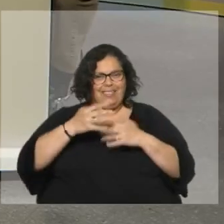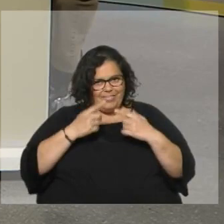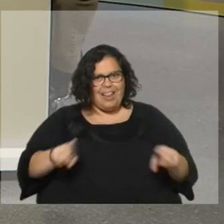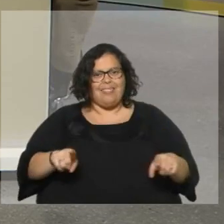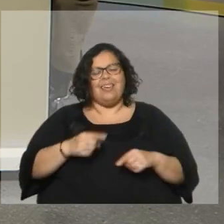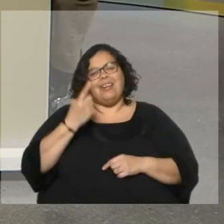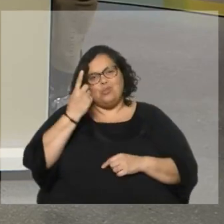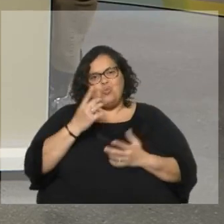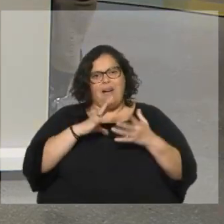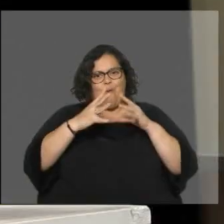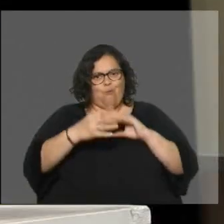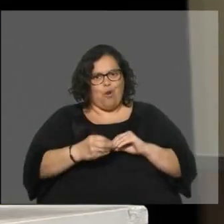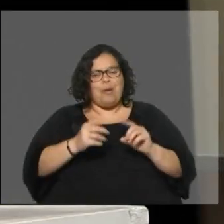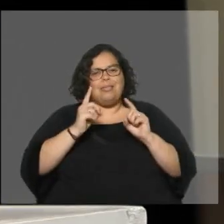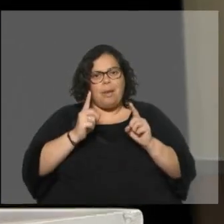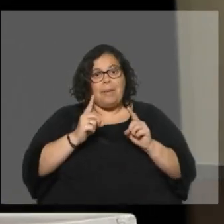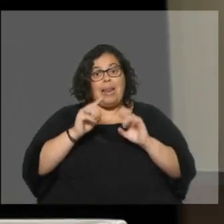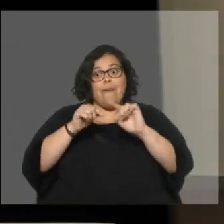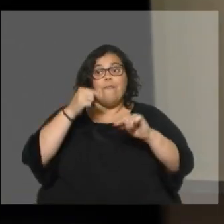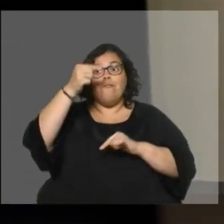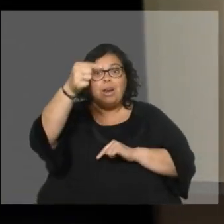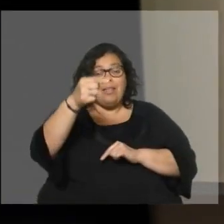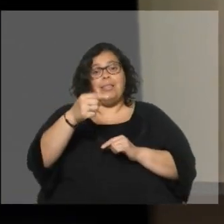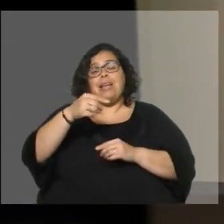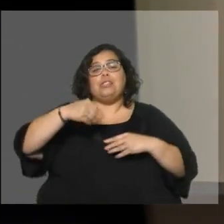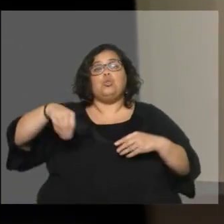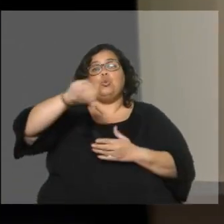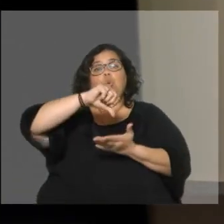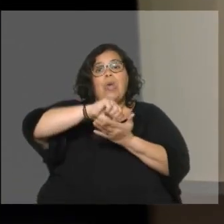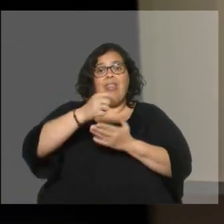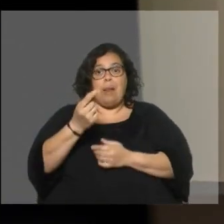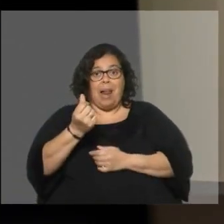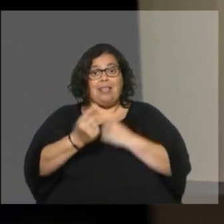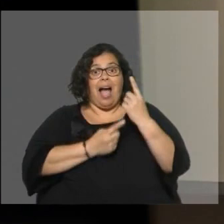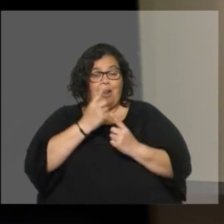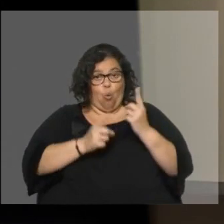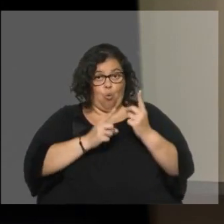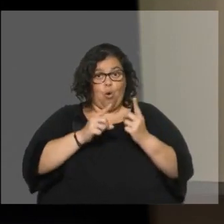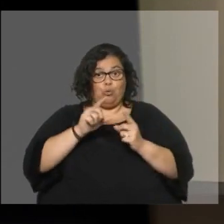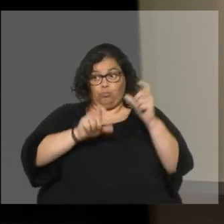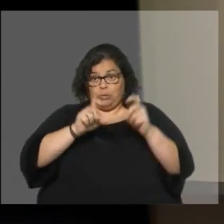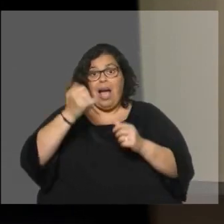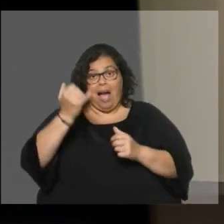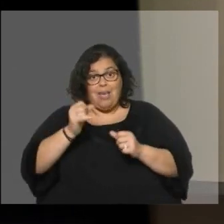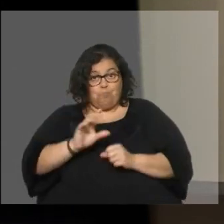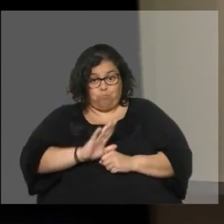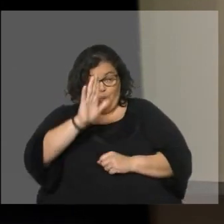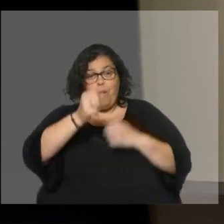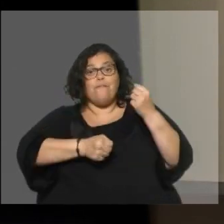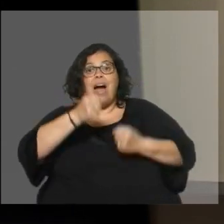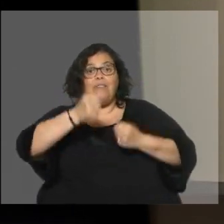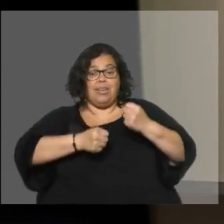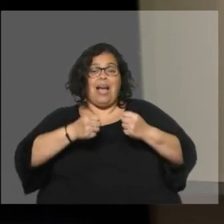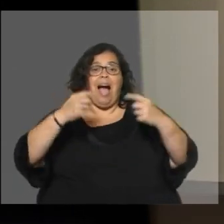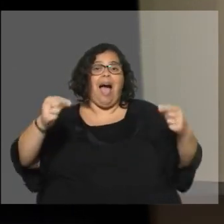una pata. Después atraviesa la ruta y llega a Ciudad del Plata y ahí algunos junqueros tienen su propia fábrica de